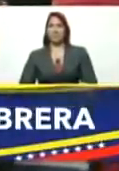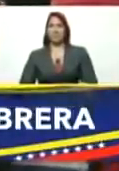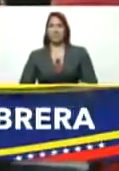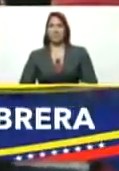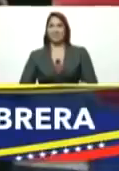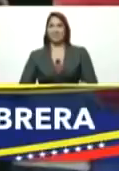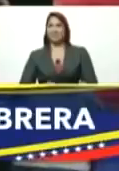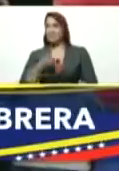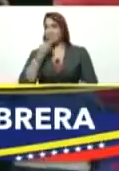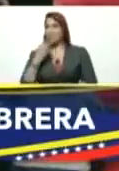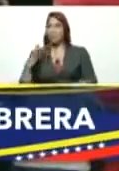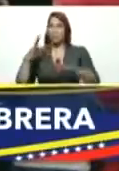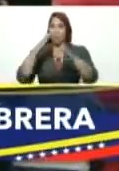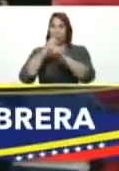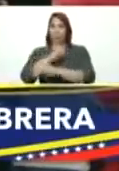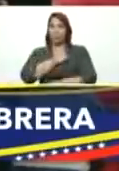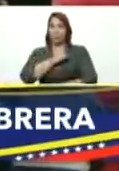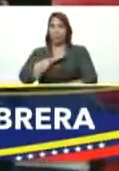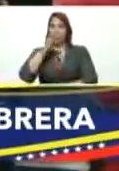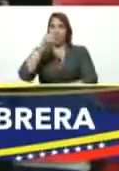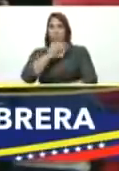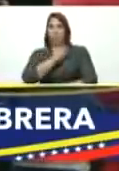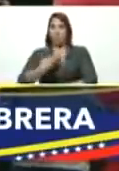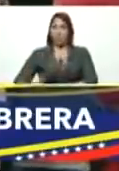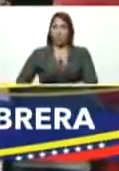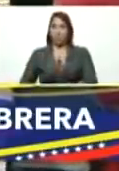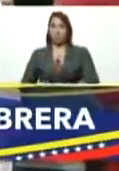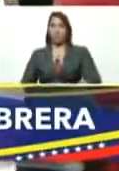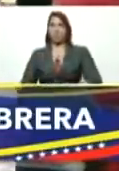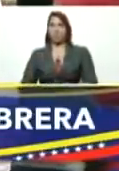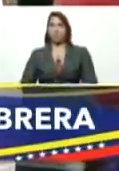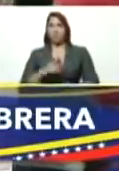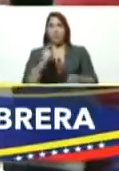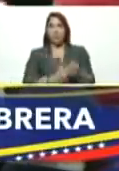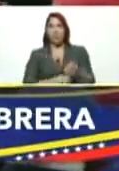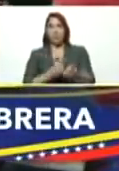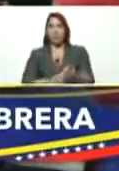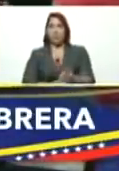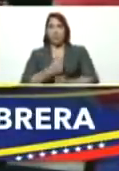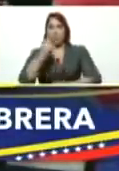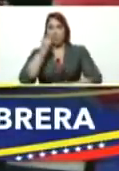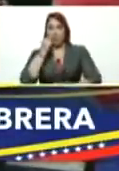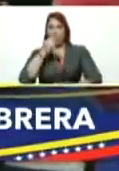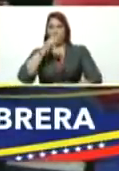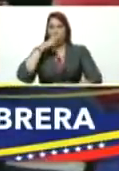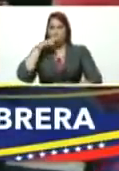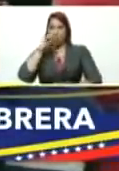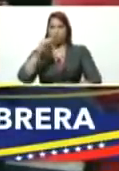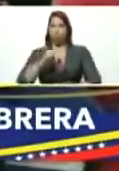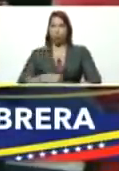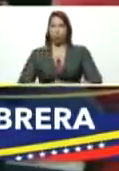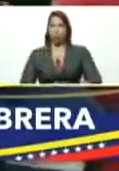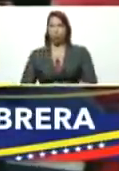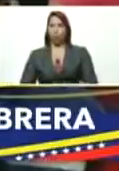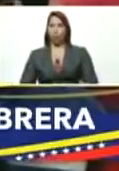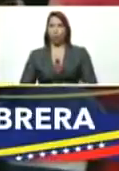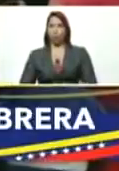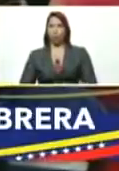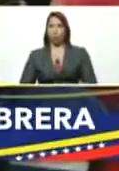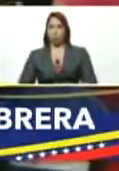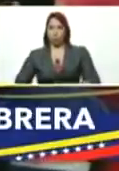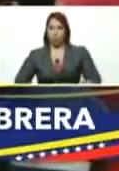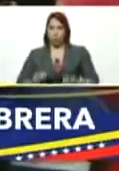buena noche camarada presidente obrero hermano de clase nicolás maduro reciba